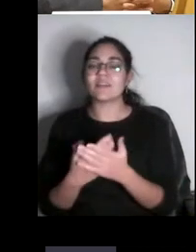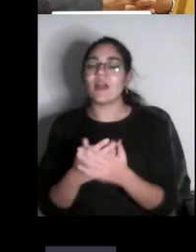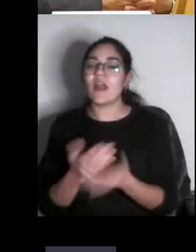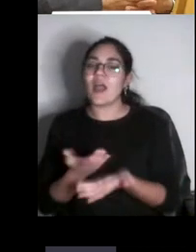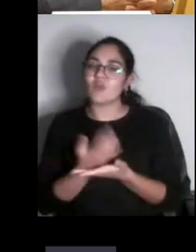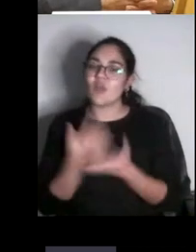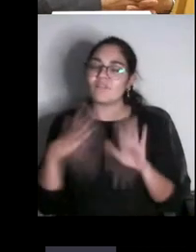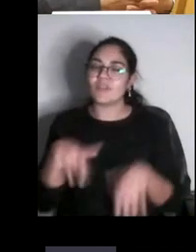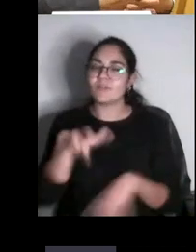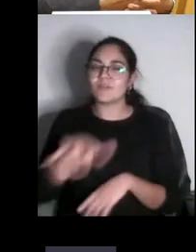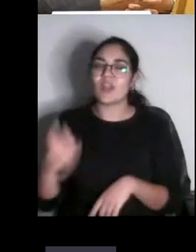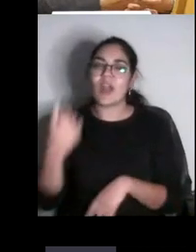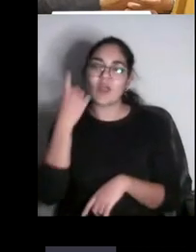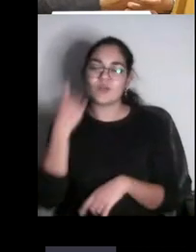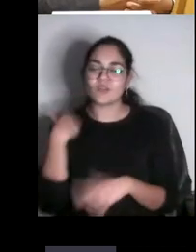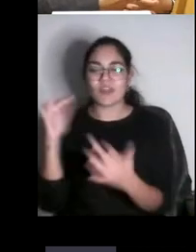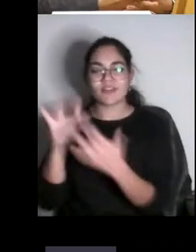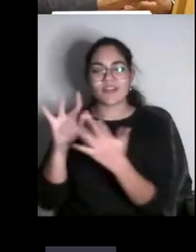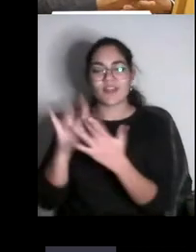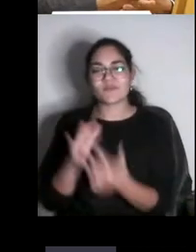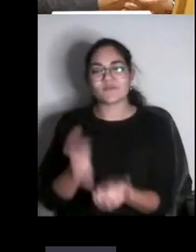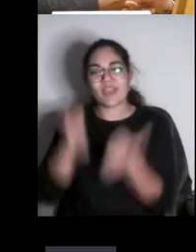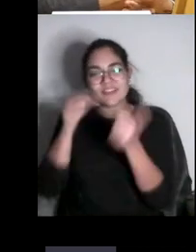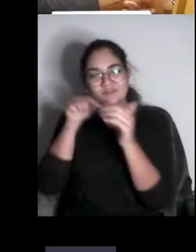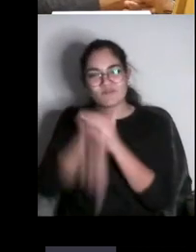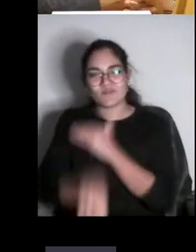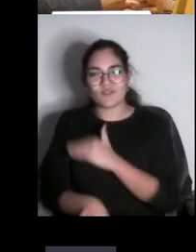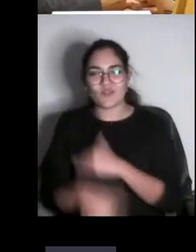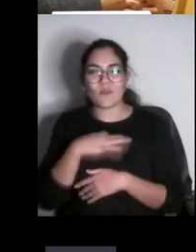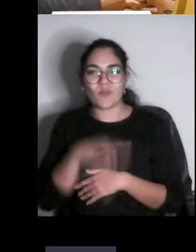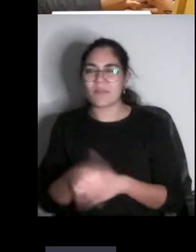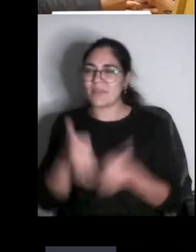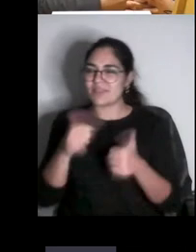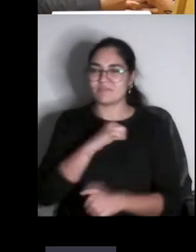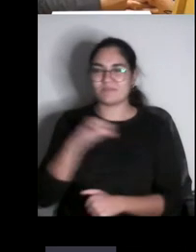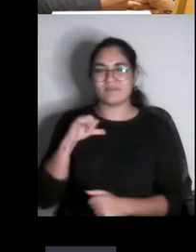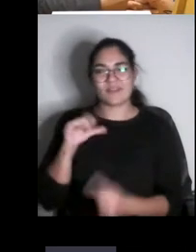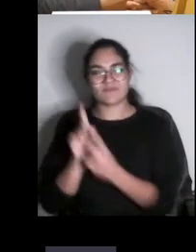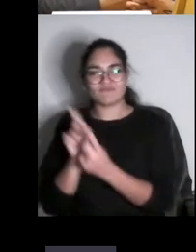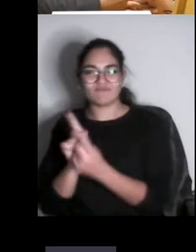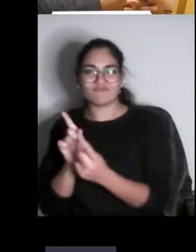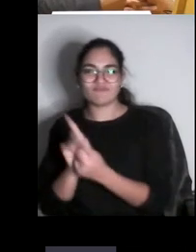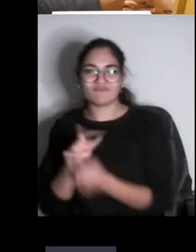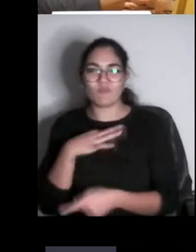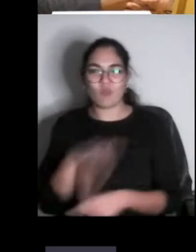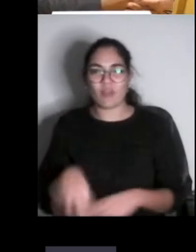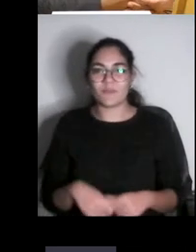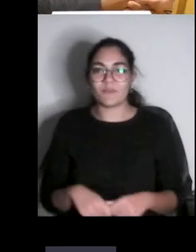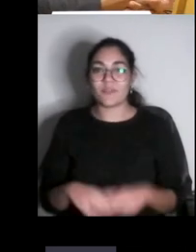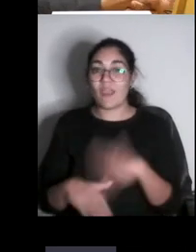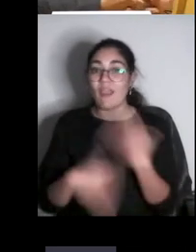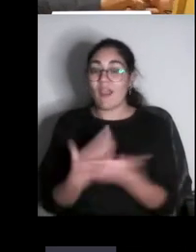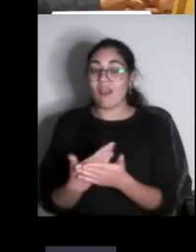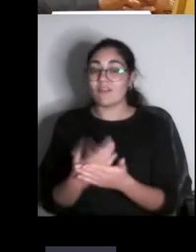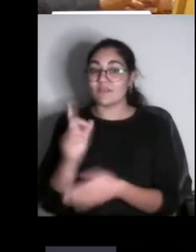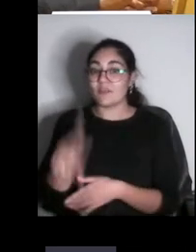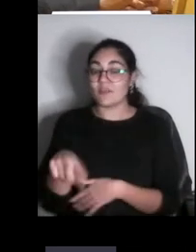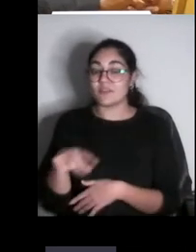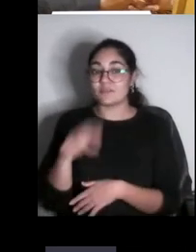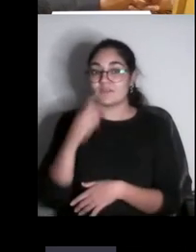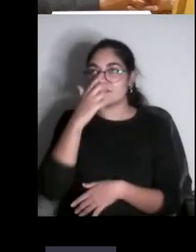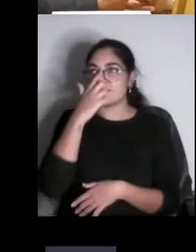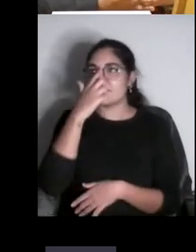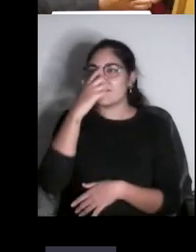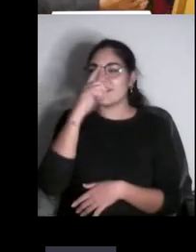ellos, tener un trato mucho más directo, más personal y tener un trato, incluso un recuerdo, pues mucho